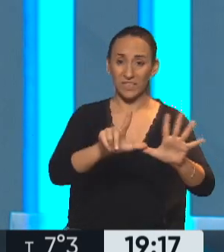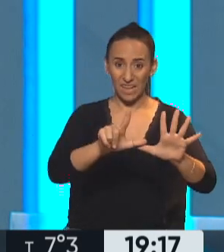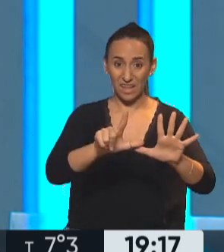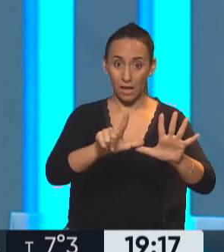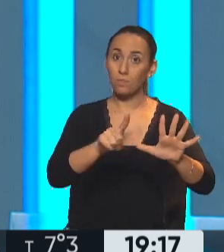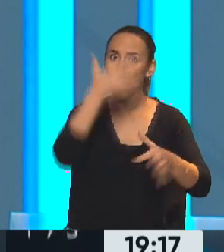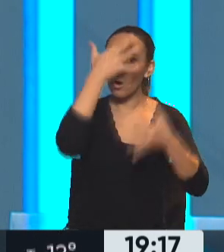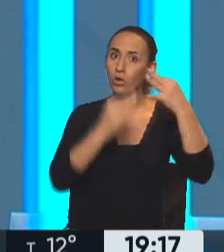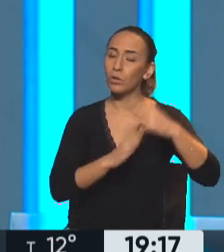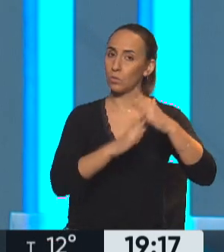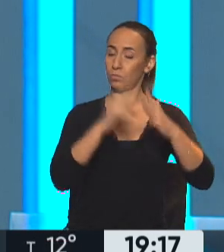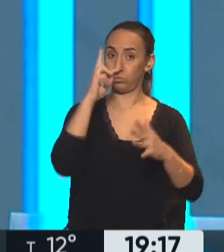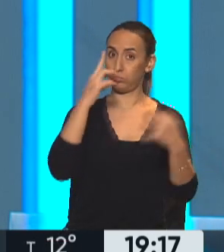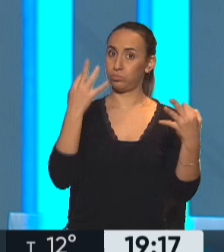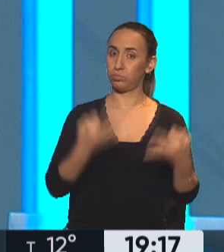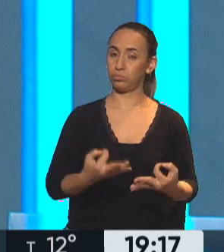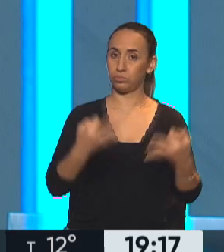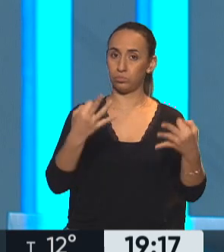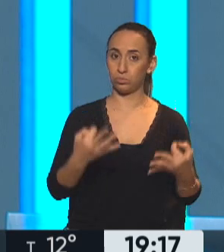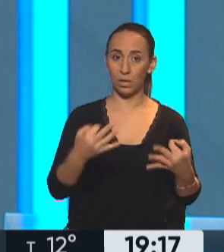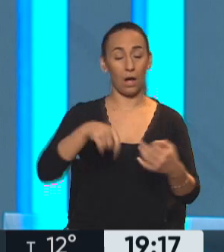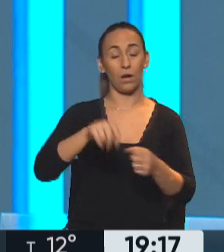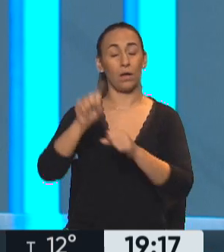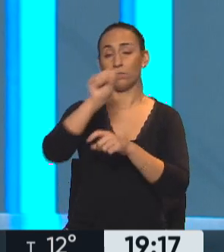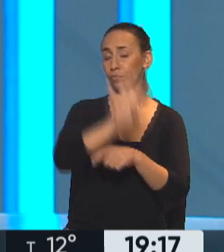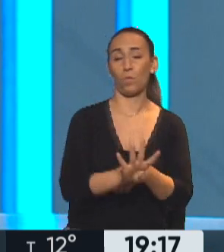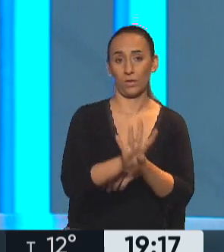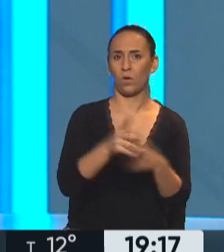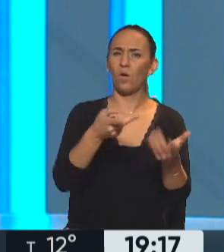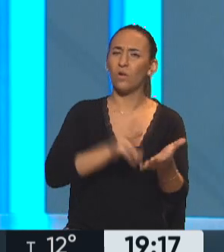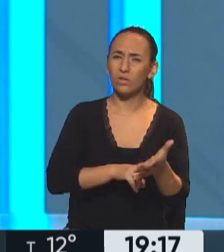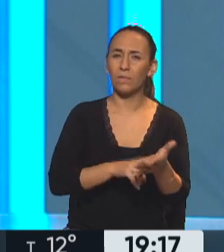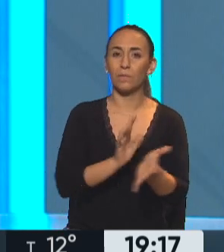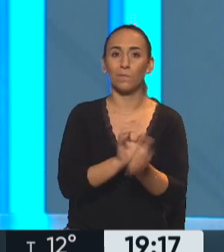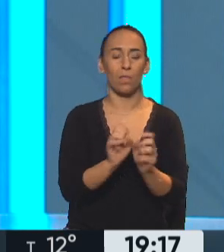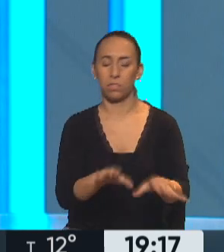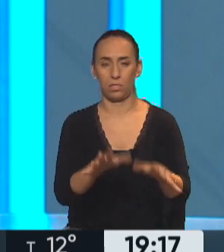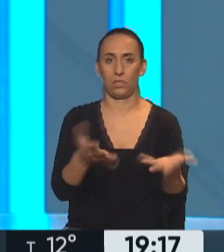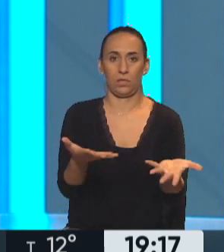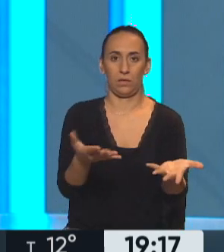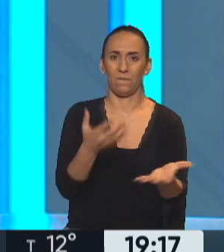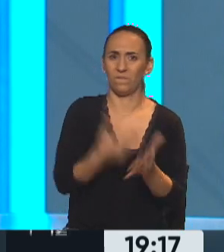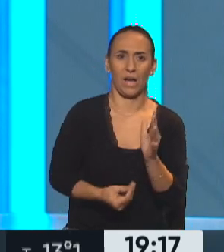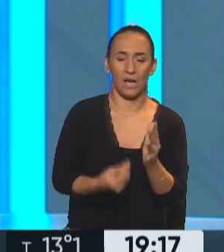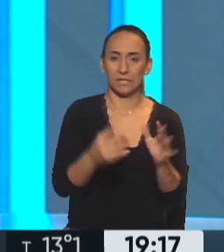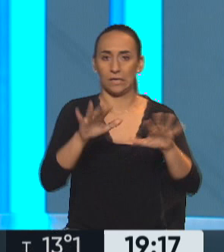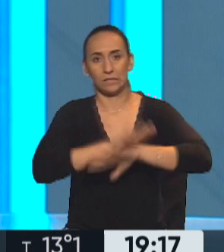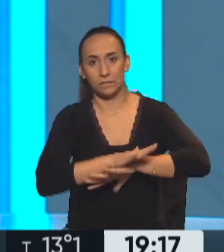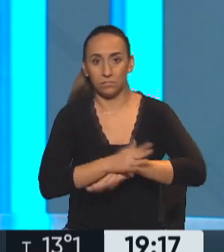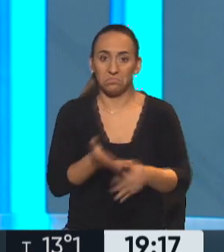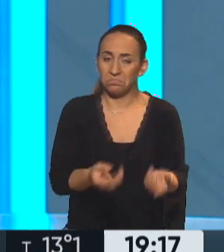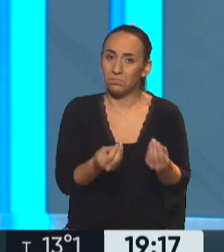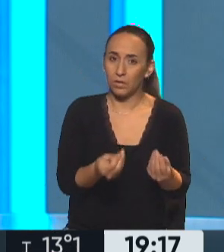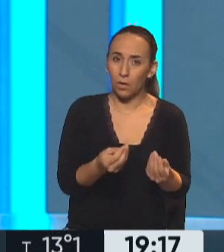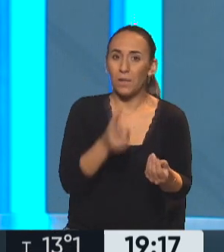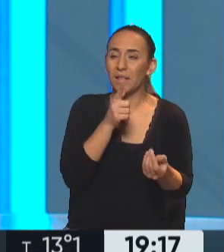lujo. Ahora que tiene 4 solamente, vuelve a flaquear. No pareciera que tuviera que ver con la cantidad. Y al